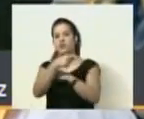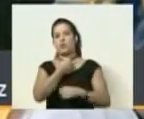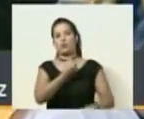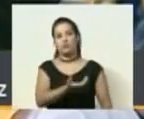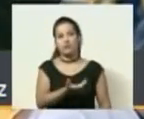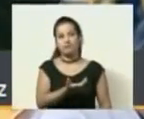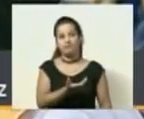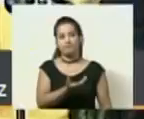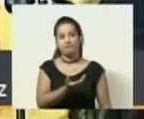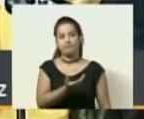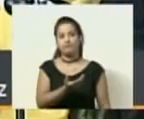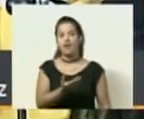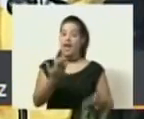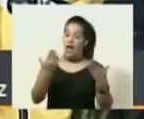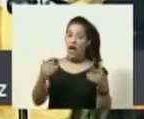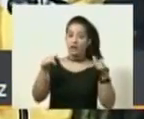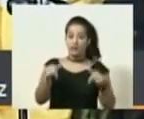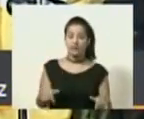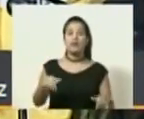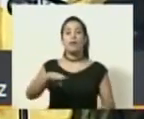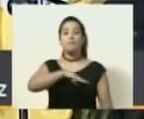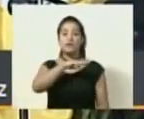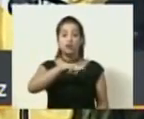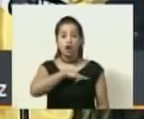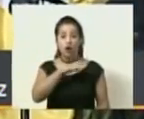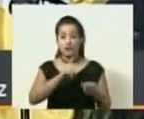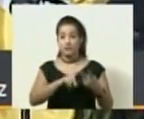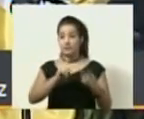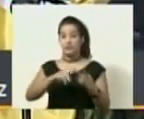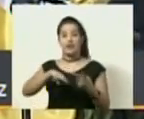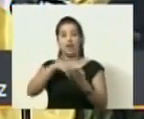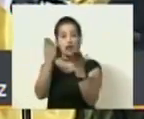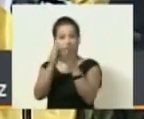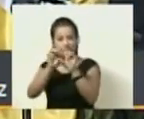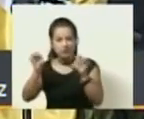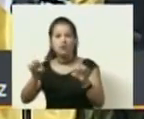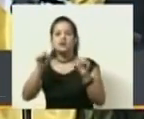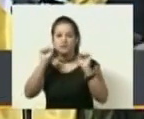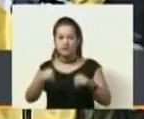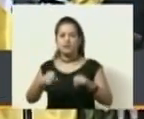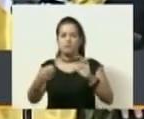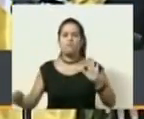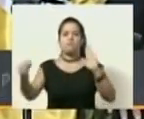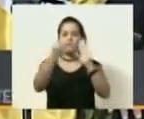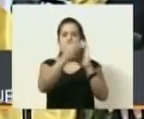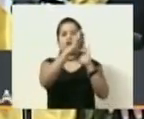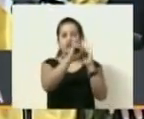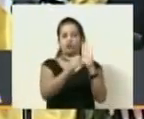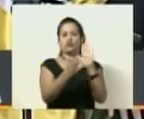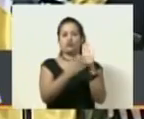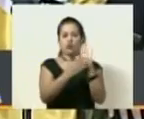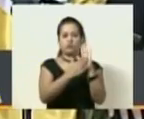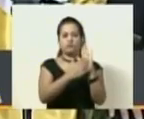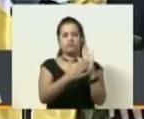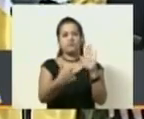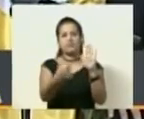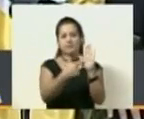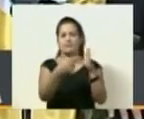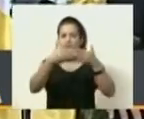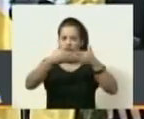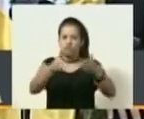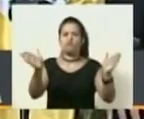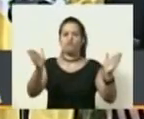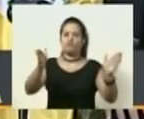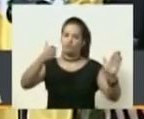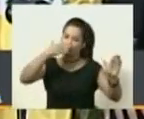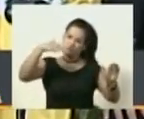Así que las misiones, las grandes misiones, las vamos a constitucionalizar para dejar abierto el horizonte